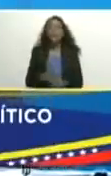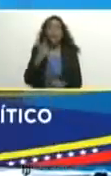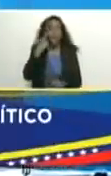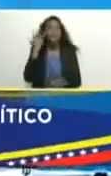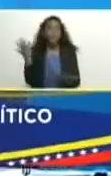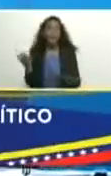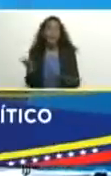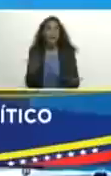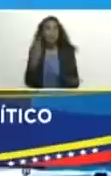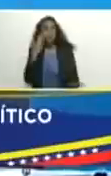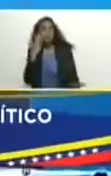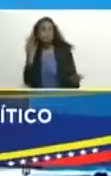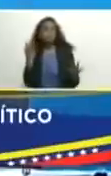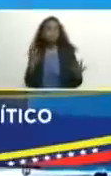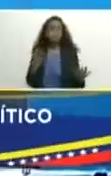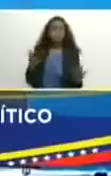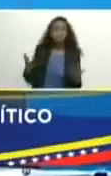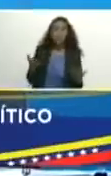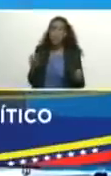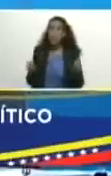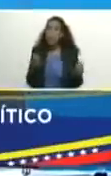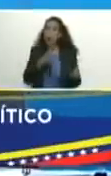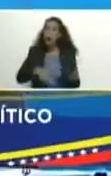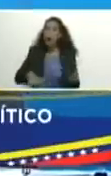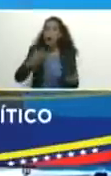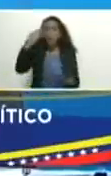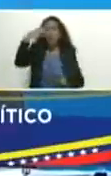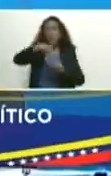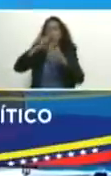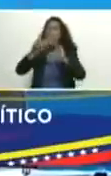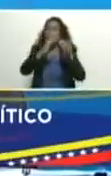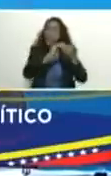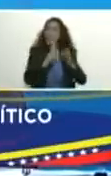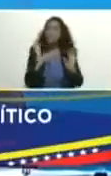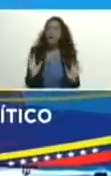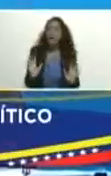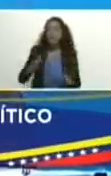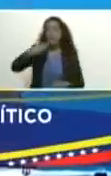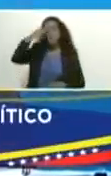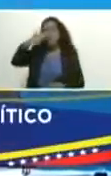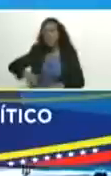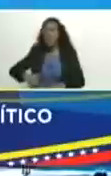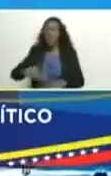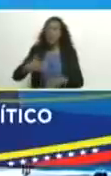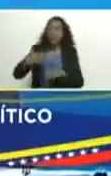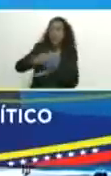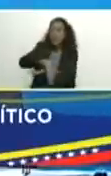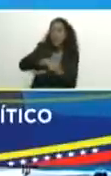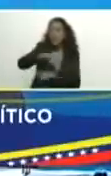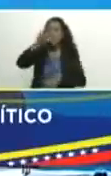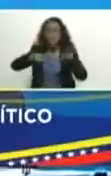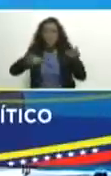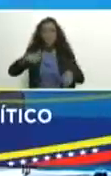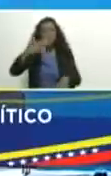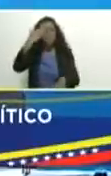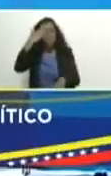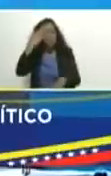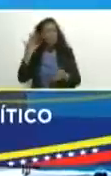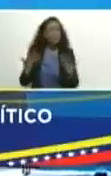Se había generado una expectativa importante en nuestro pueblo, en las comunidades, nuestros militantes, la gente en la calle, los venezolanos y las